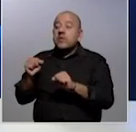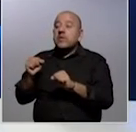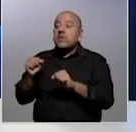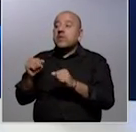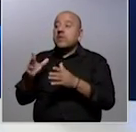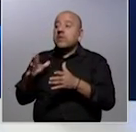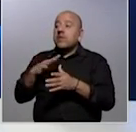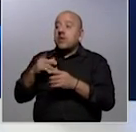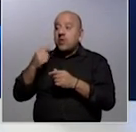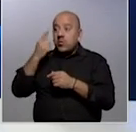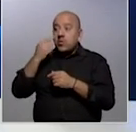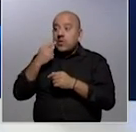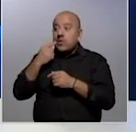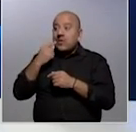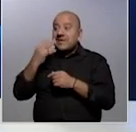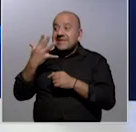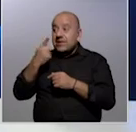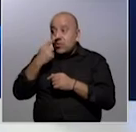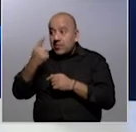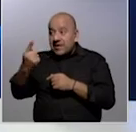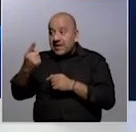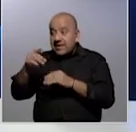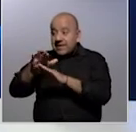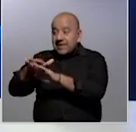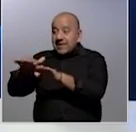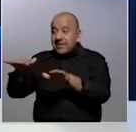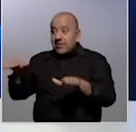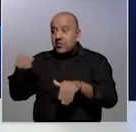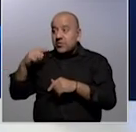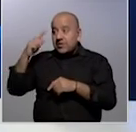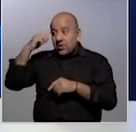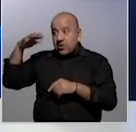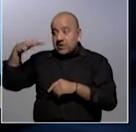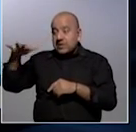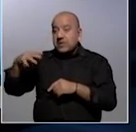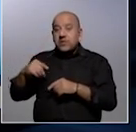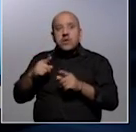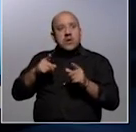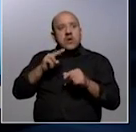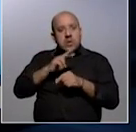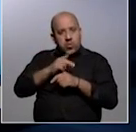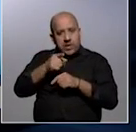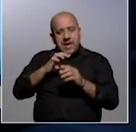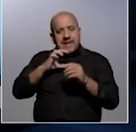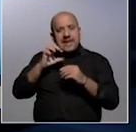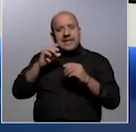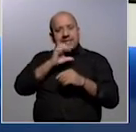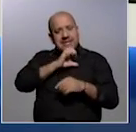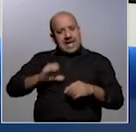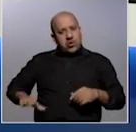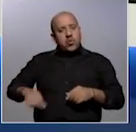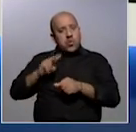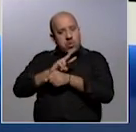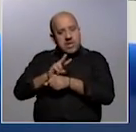la cifra asciende a casi 5 mil niños niñas y adolescentes que están bajo la tutela del agrado de ética maneras